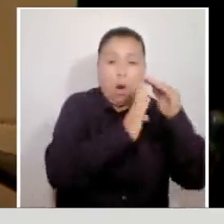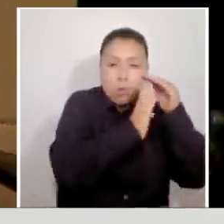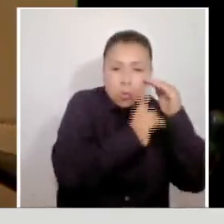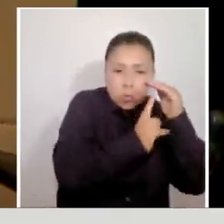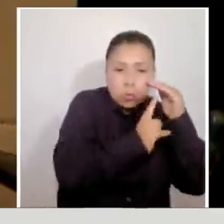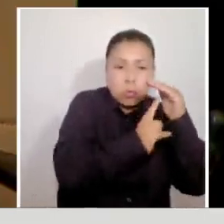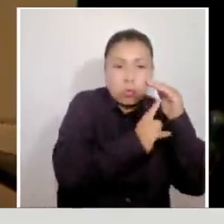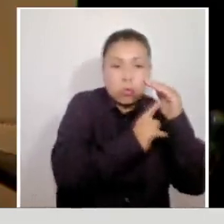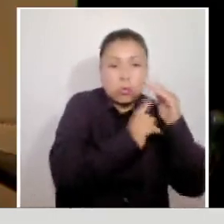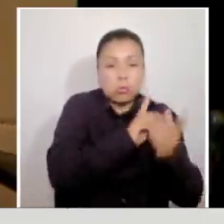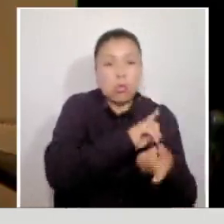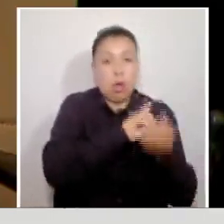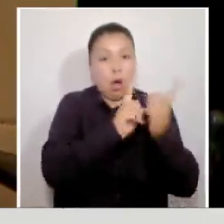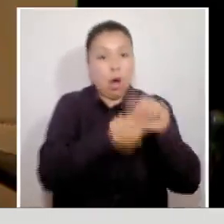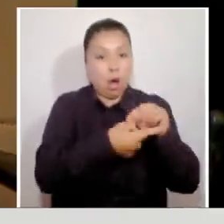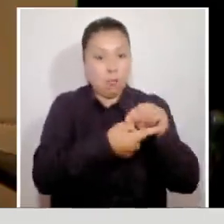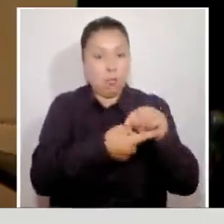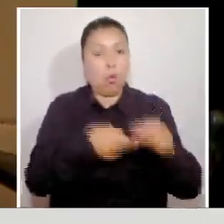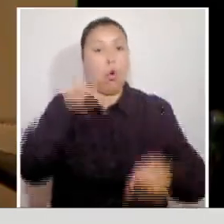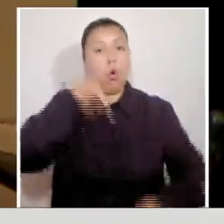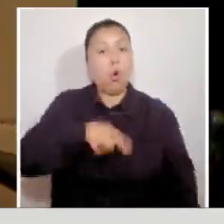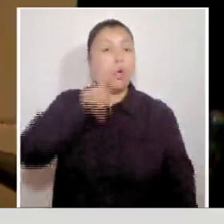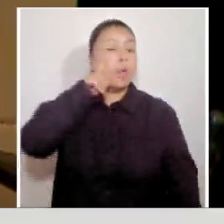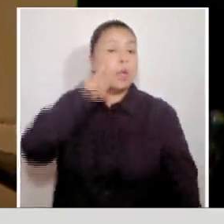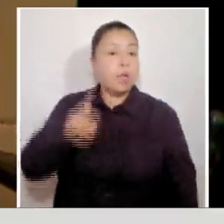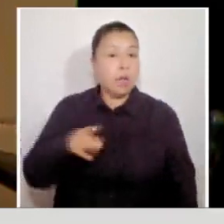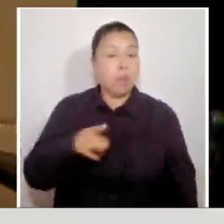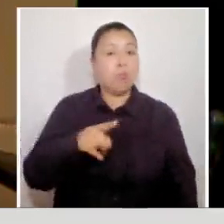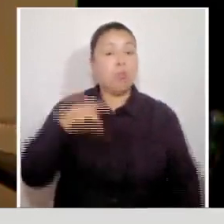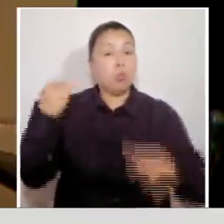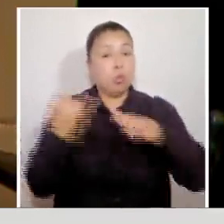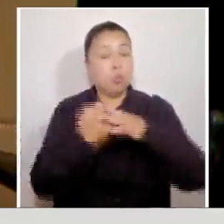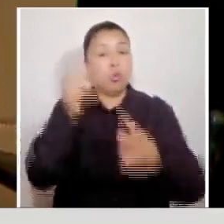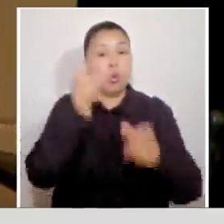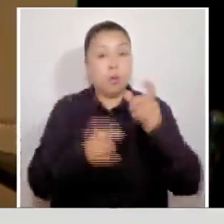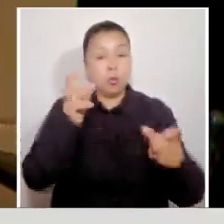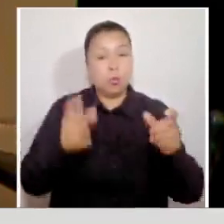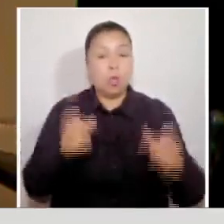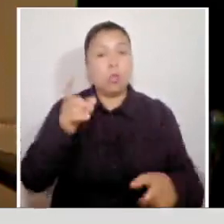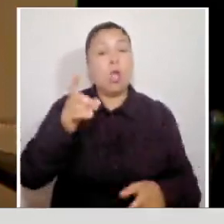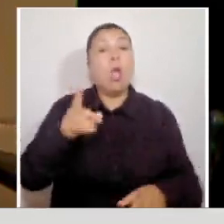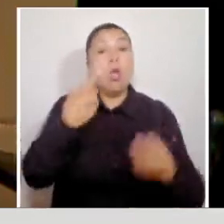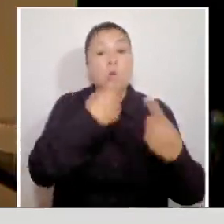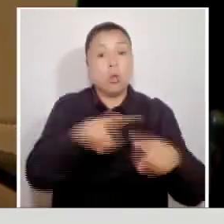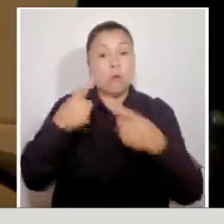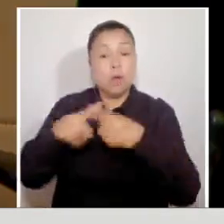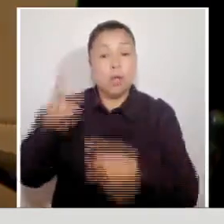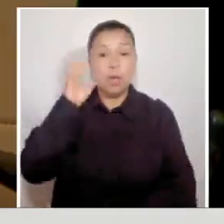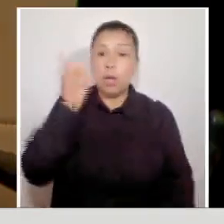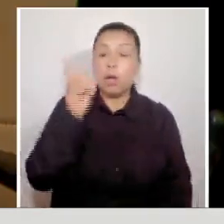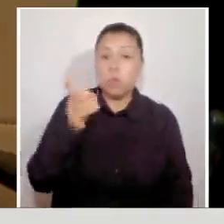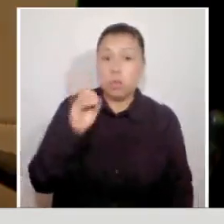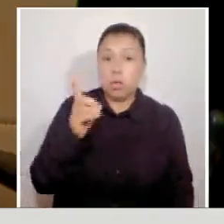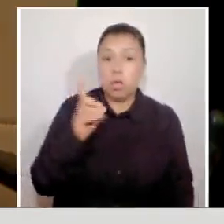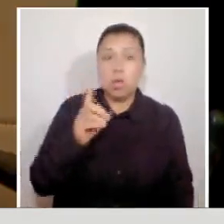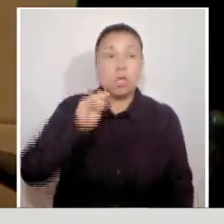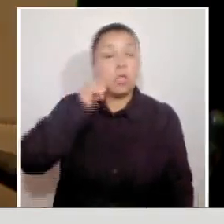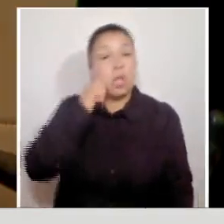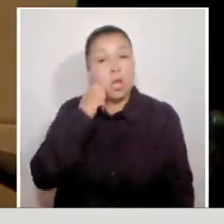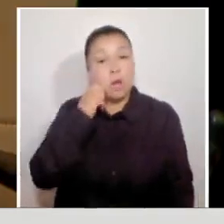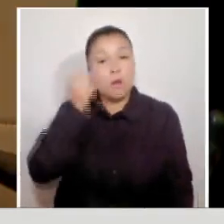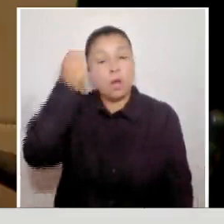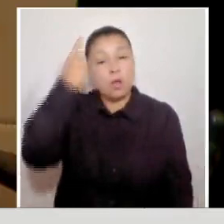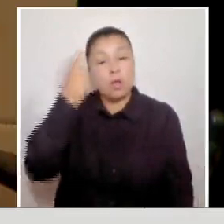día ha cambiado hoy día tenemos que la inclusión de personas con eh distintos tipos de discapacidad significa entender la